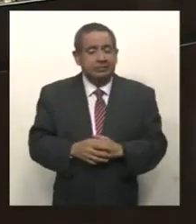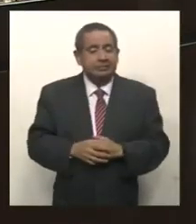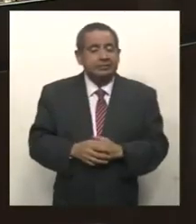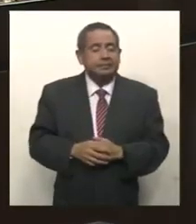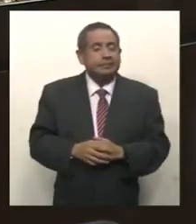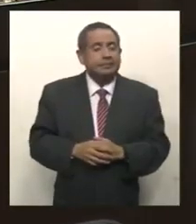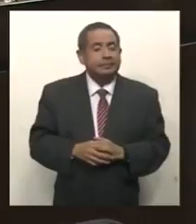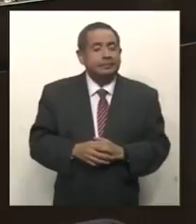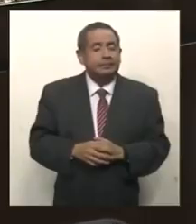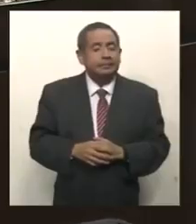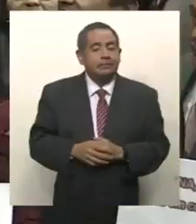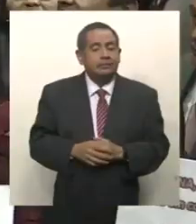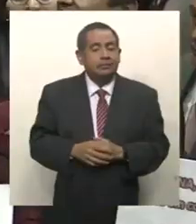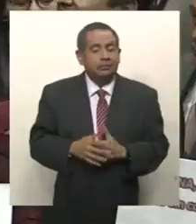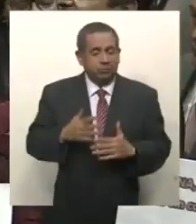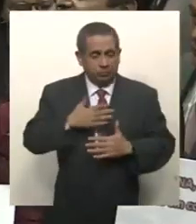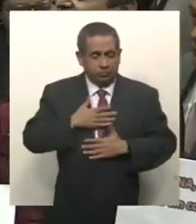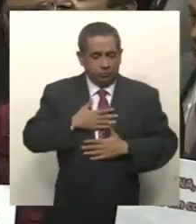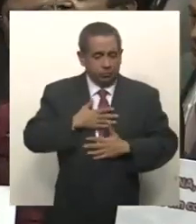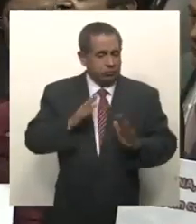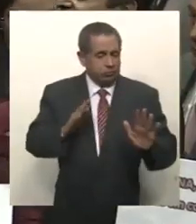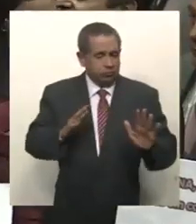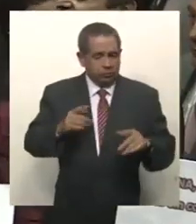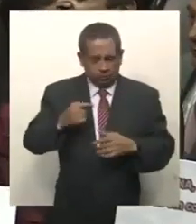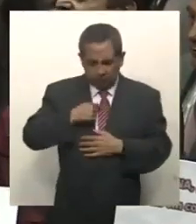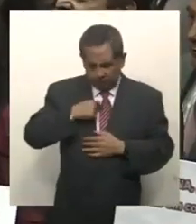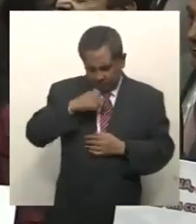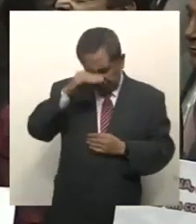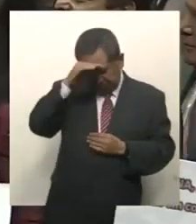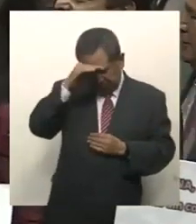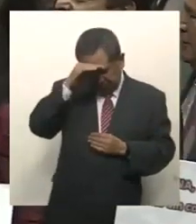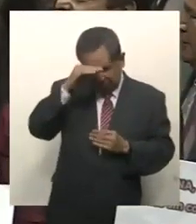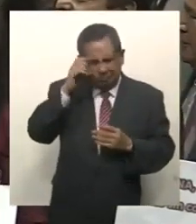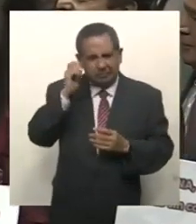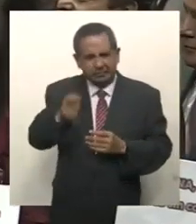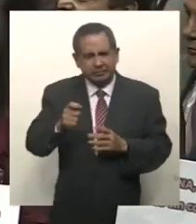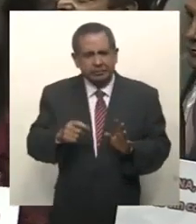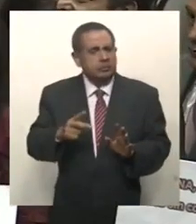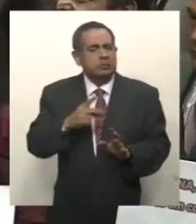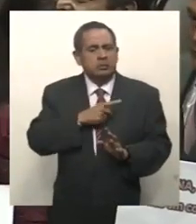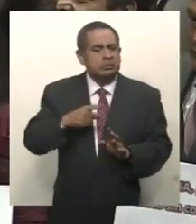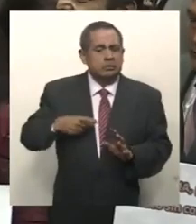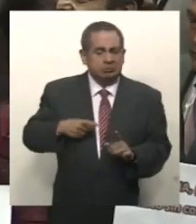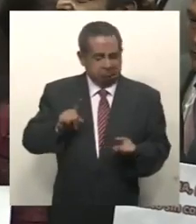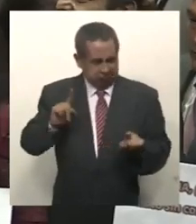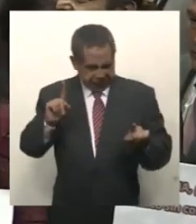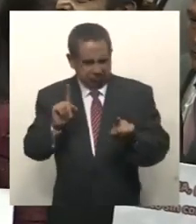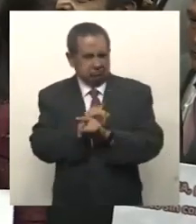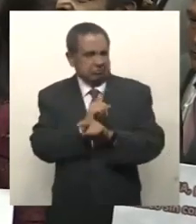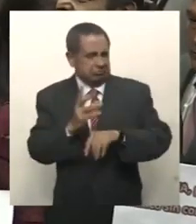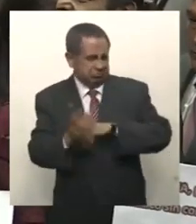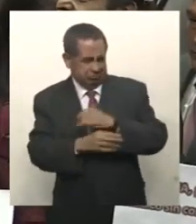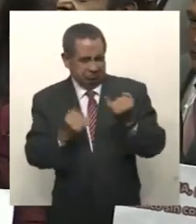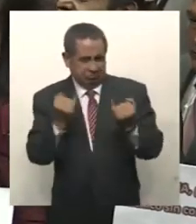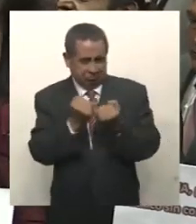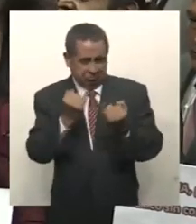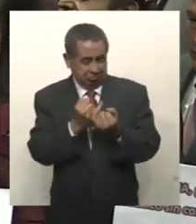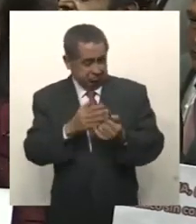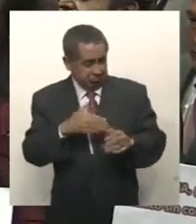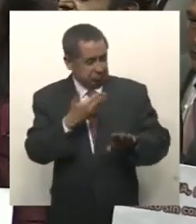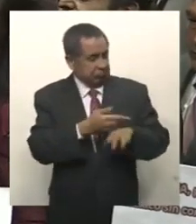No, yo soy de los que piensa que no debemos aplicar eso a